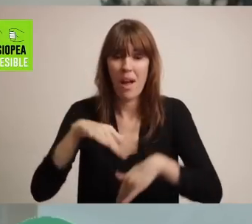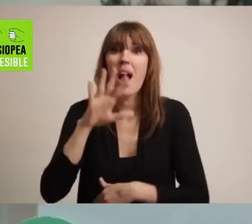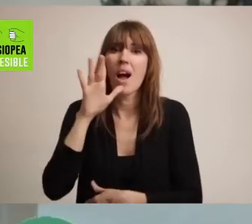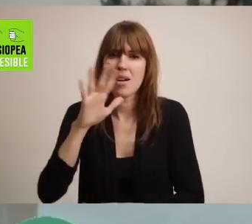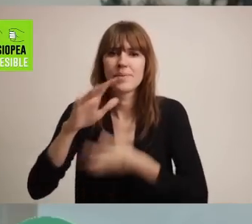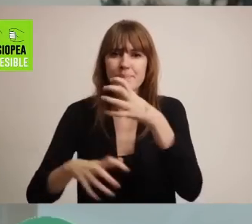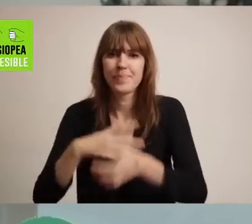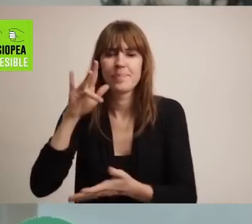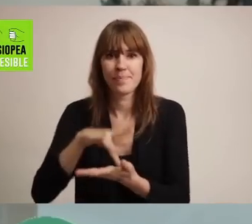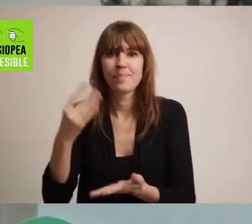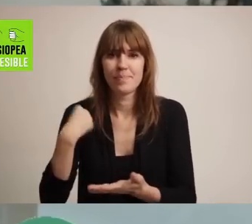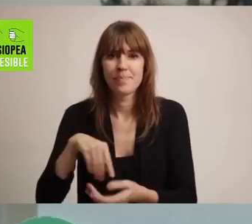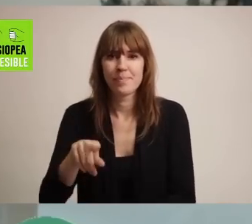hay.